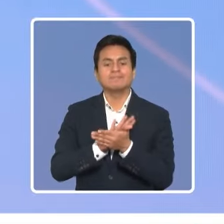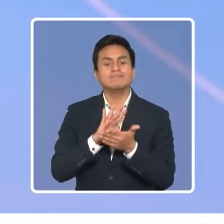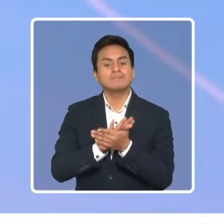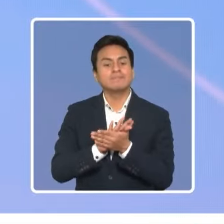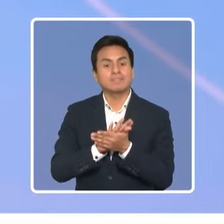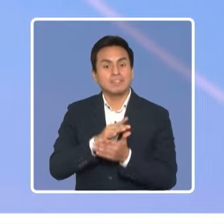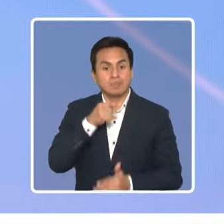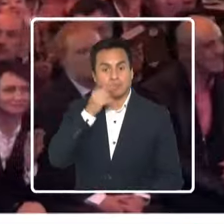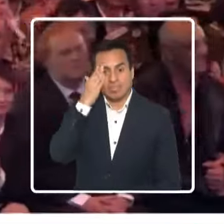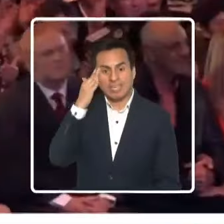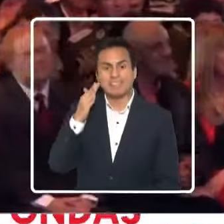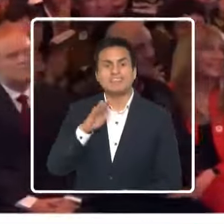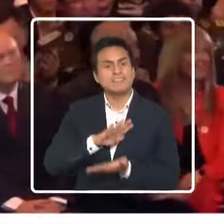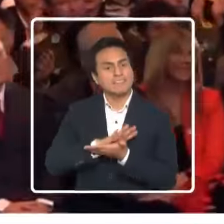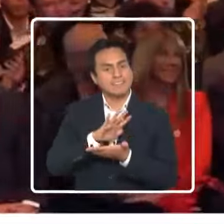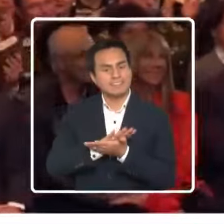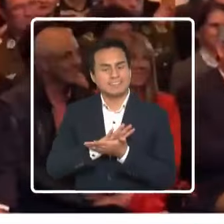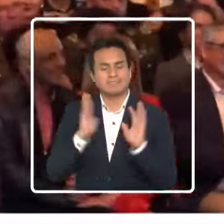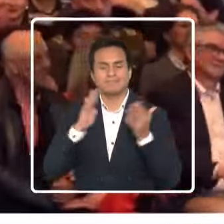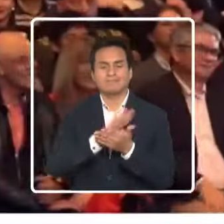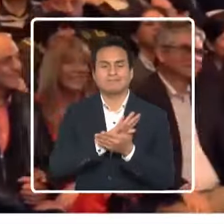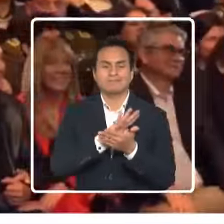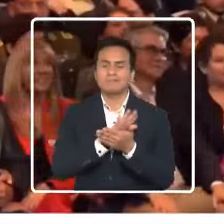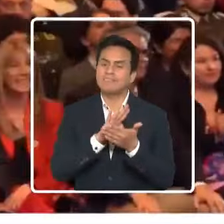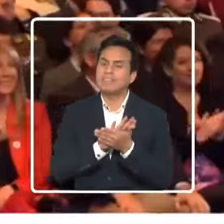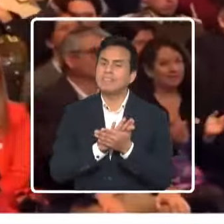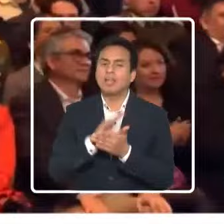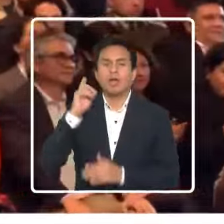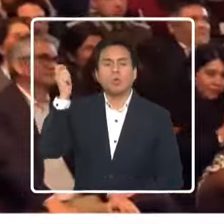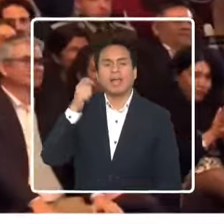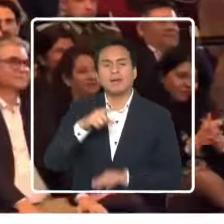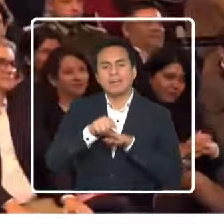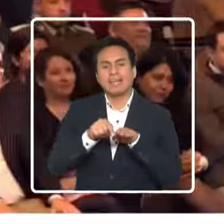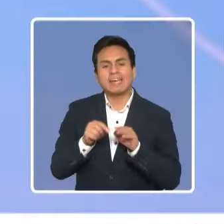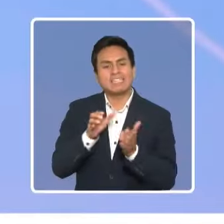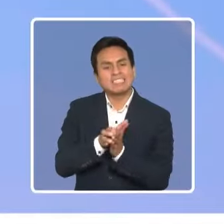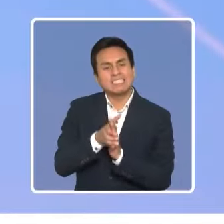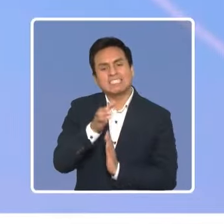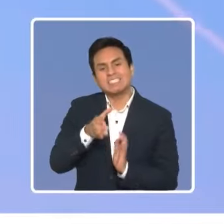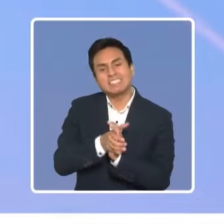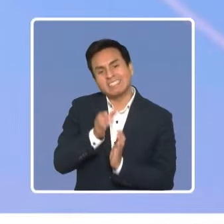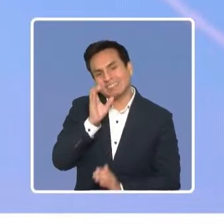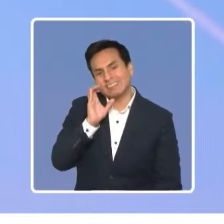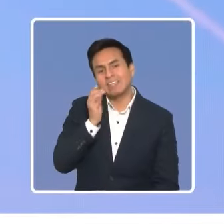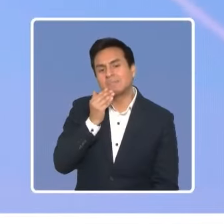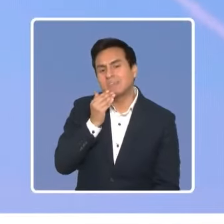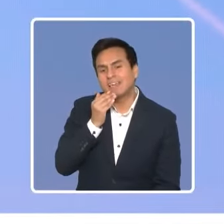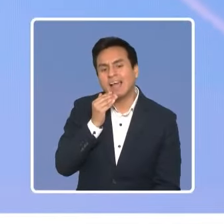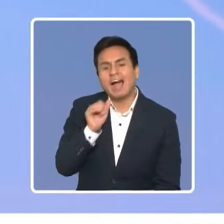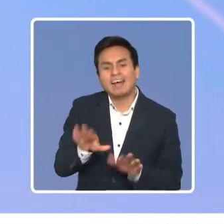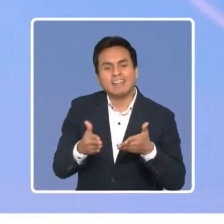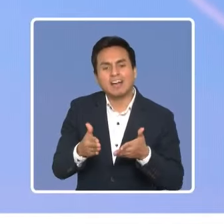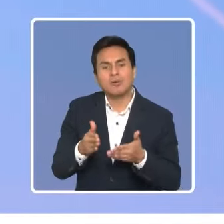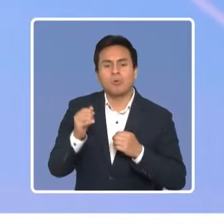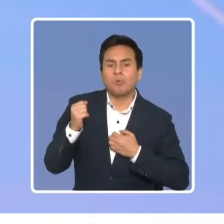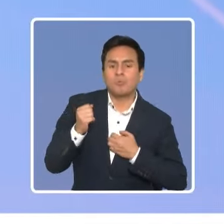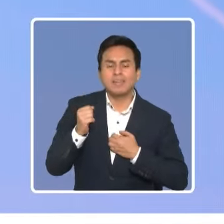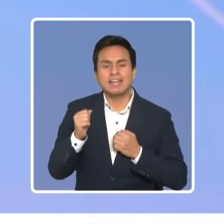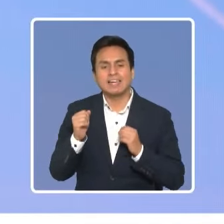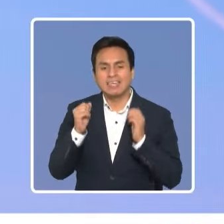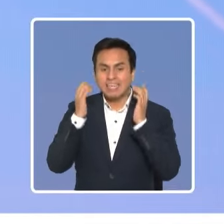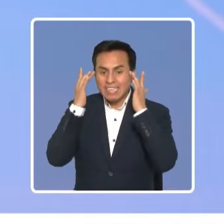Se vienen días de fiesta, de cueca, empanada y chicha, de asados, de cumbia y de